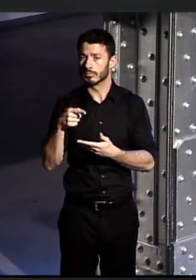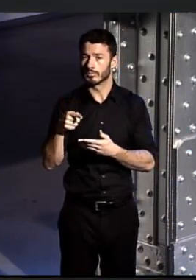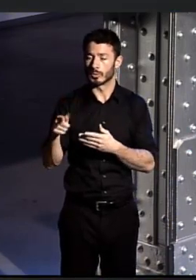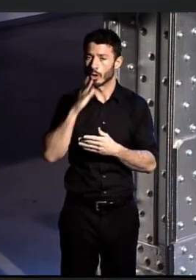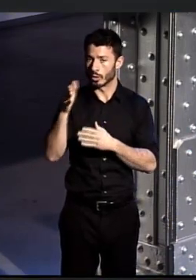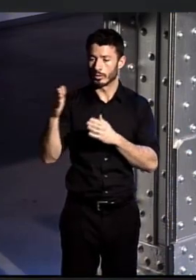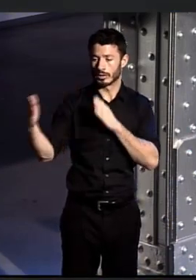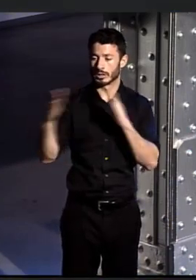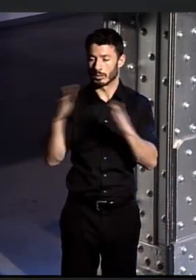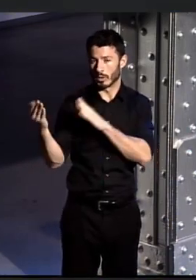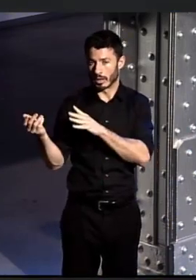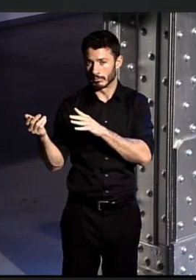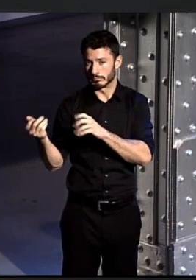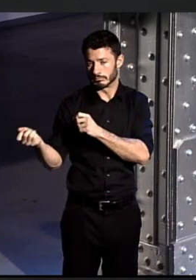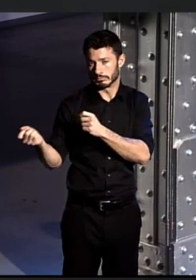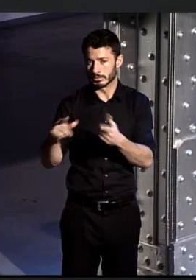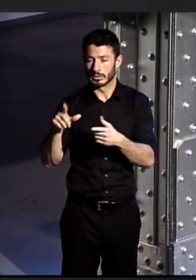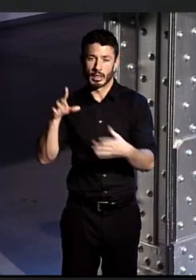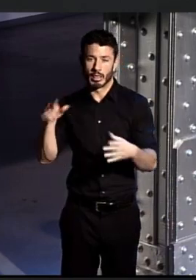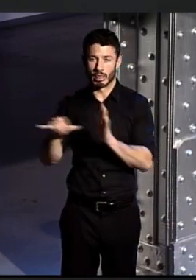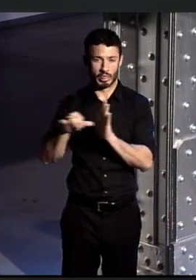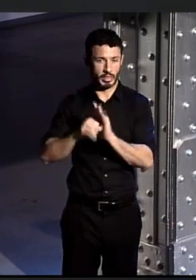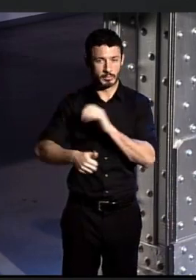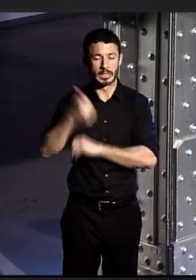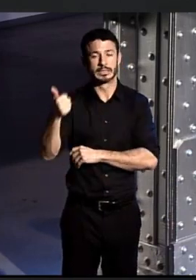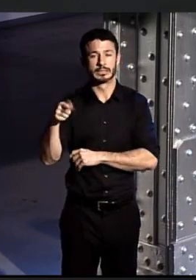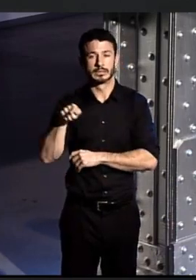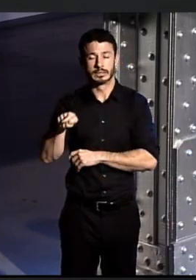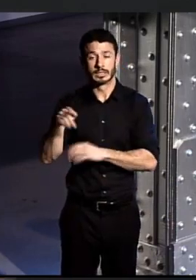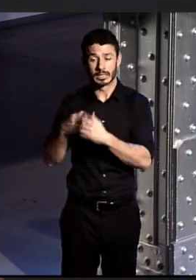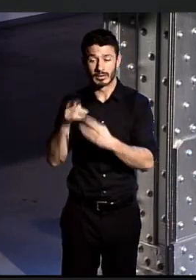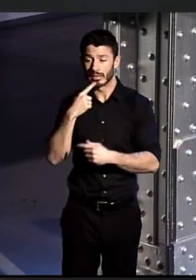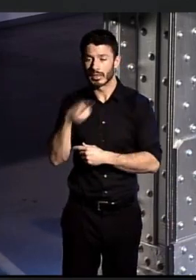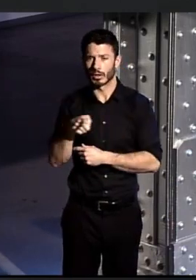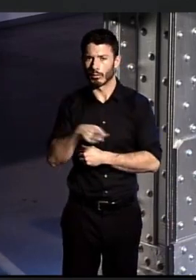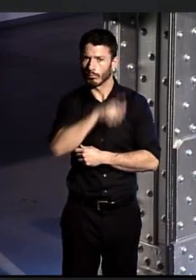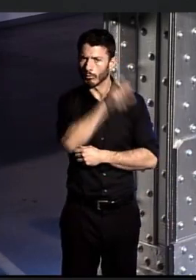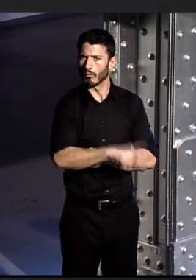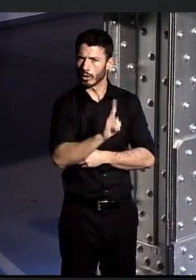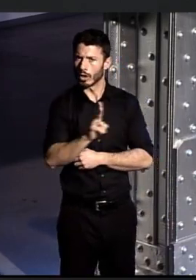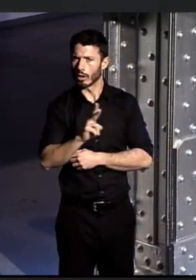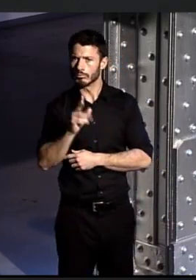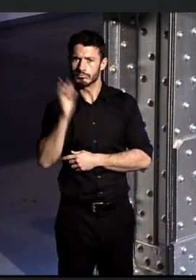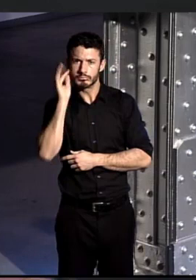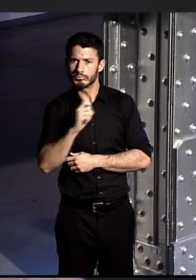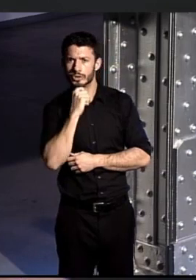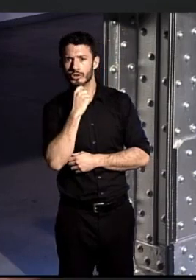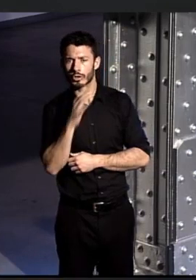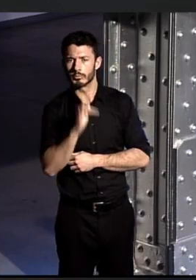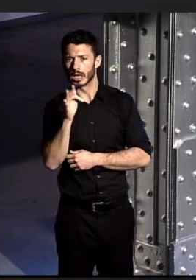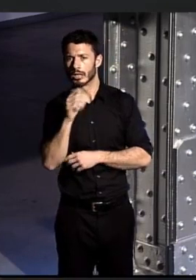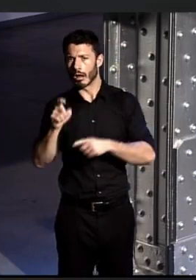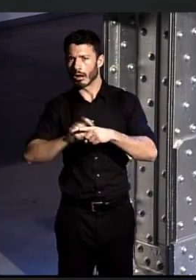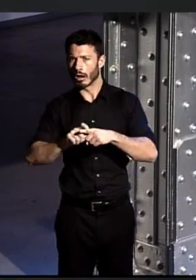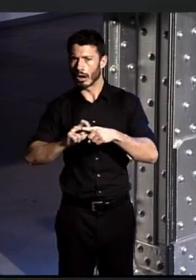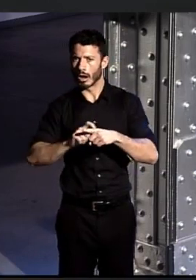por más próximo en el tiempo y en la geografía que lo he escrito, dice que sí, que era bastante misógino y más que misógino, que también que tenía un